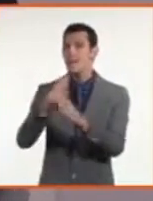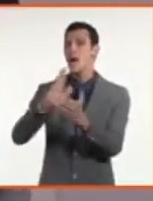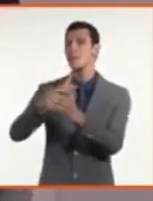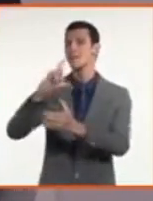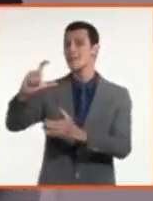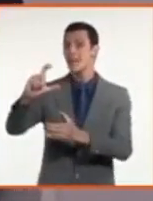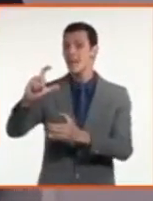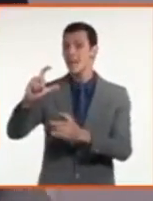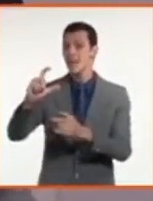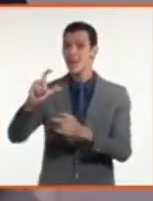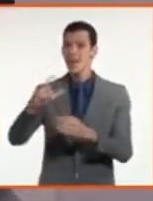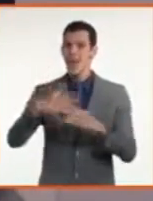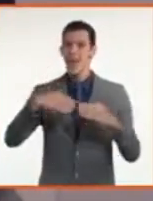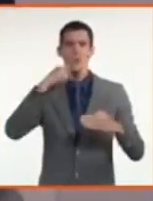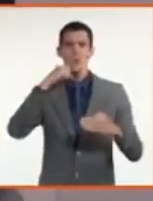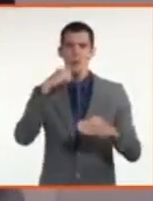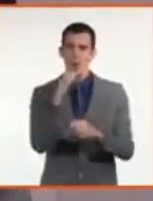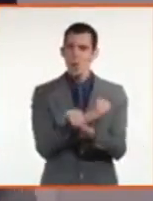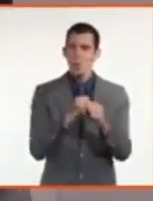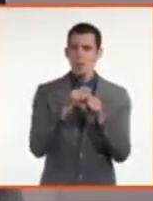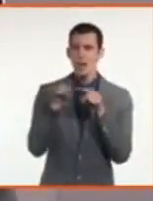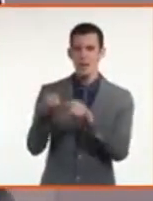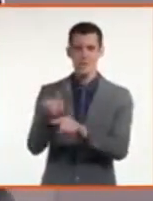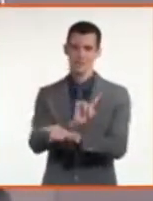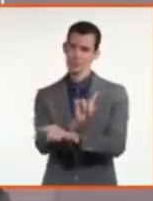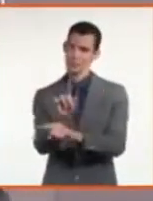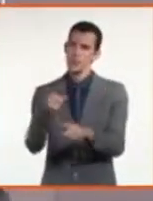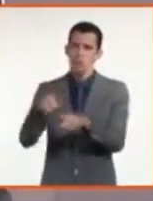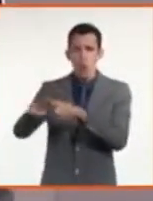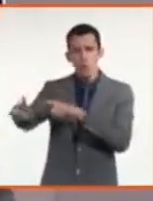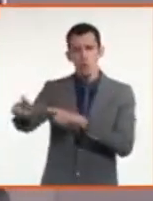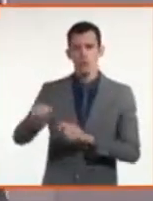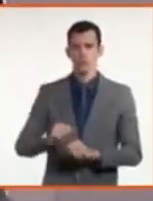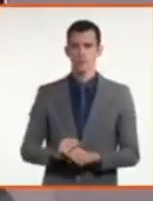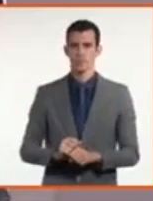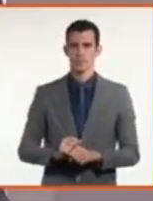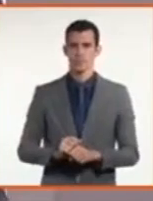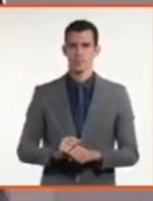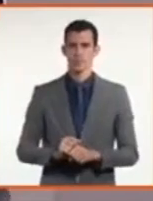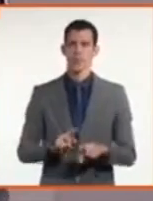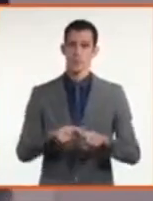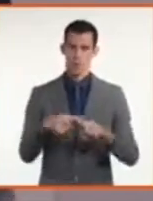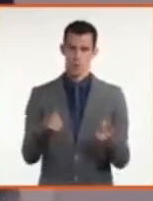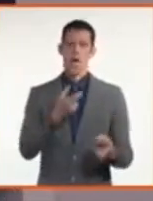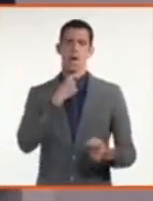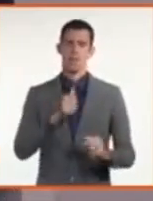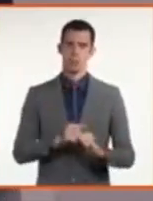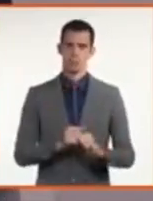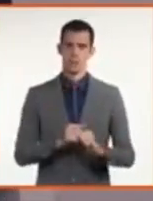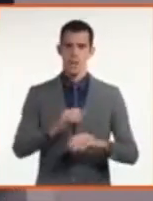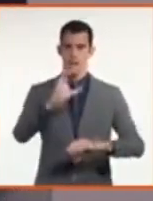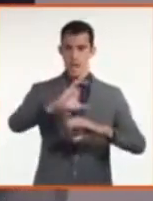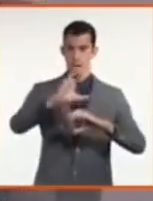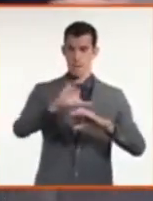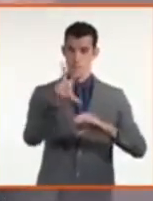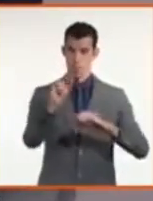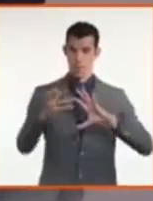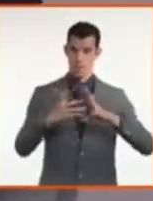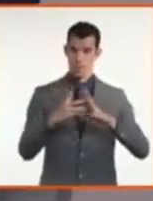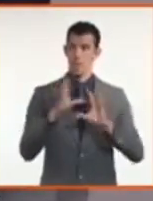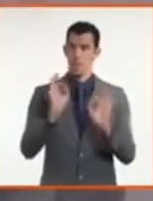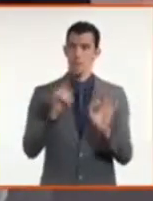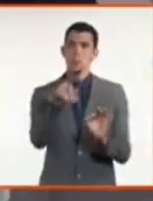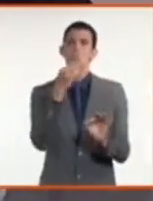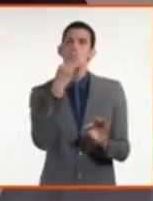precisó a la ministra opera como un mercado o sea tiene ingresos propios y contra esos ingresos es que hace las ventas no se